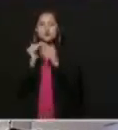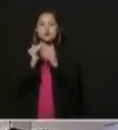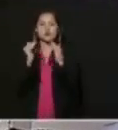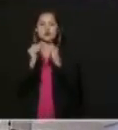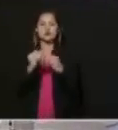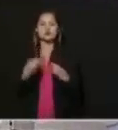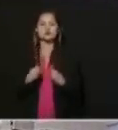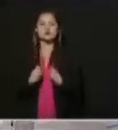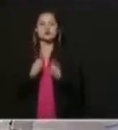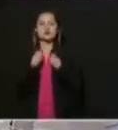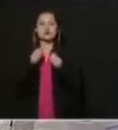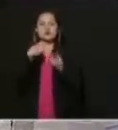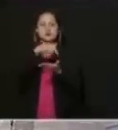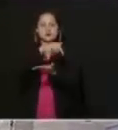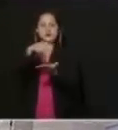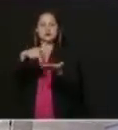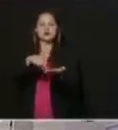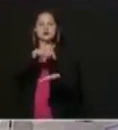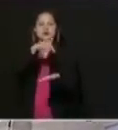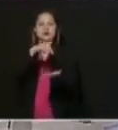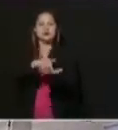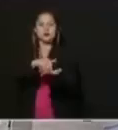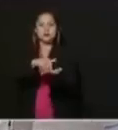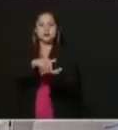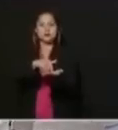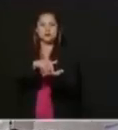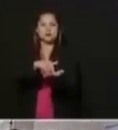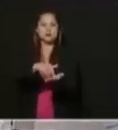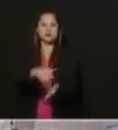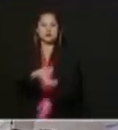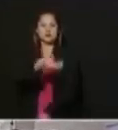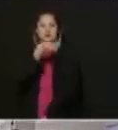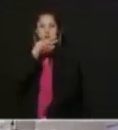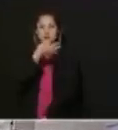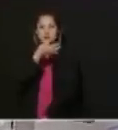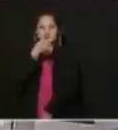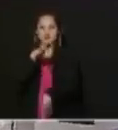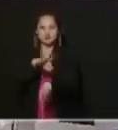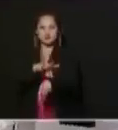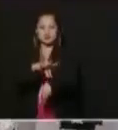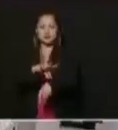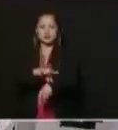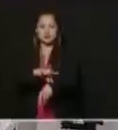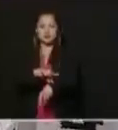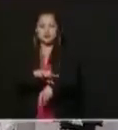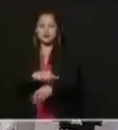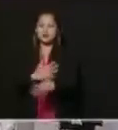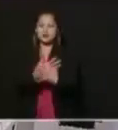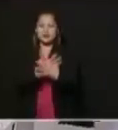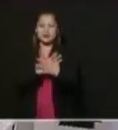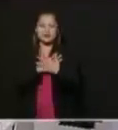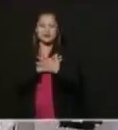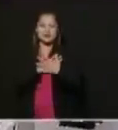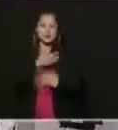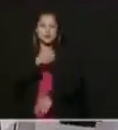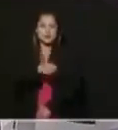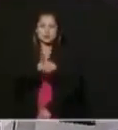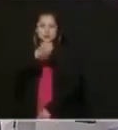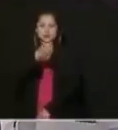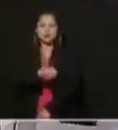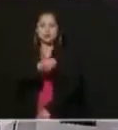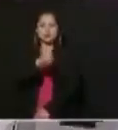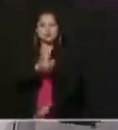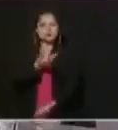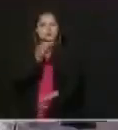de la medicina. Lugar de la medicina. Con amor te saludamos. Con amor te saludamos. E invocamos tu divina